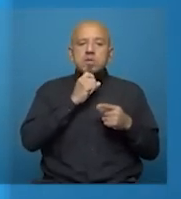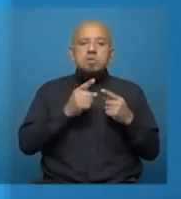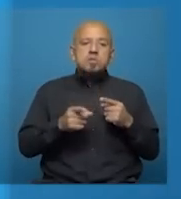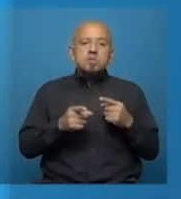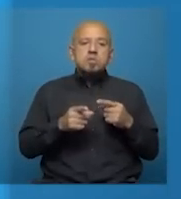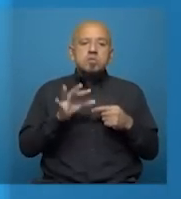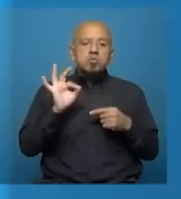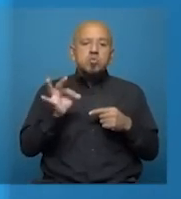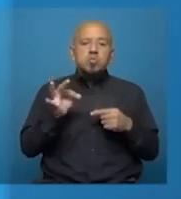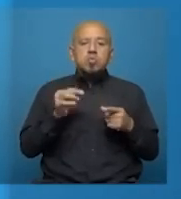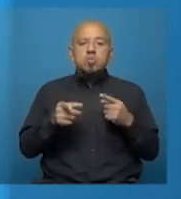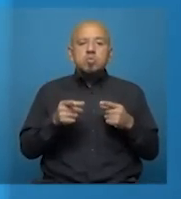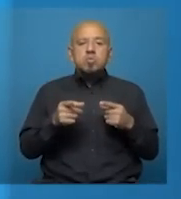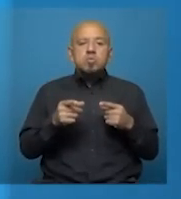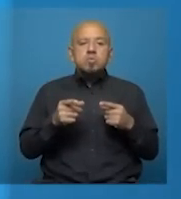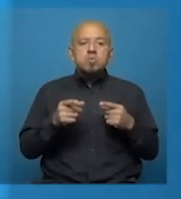en octubre